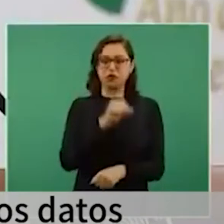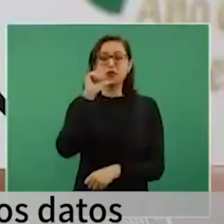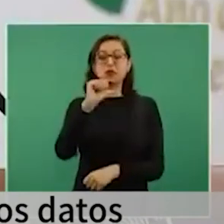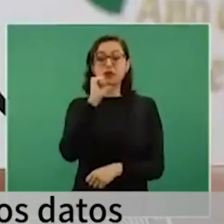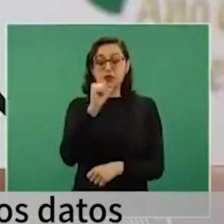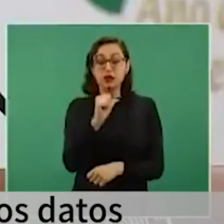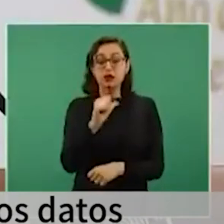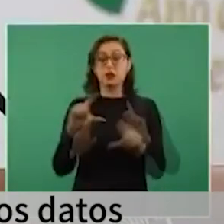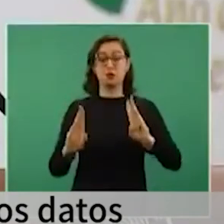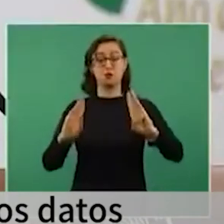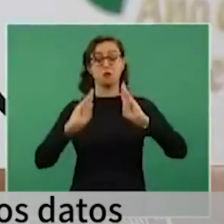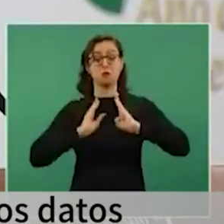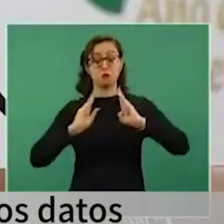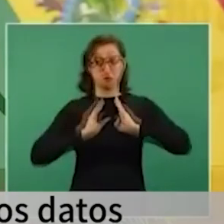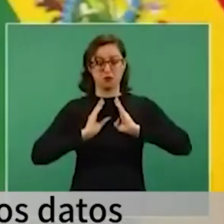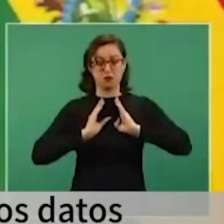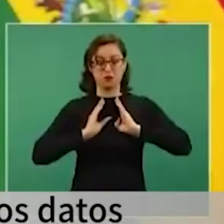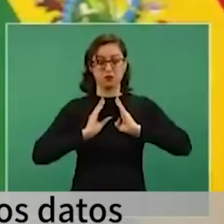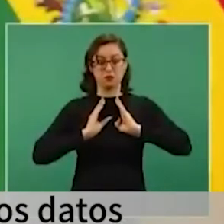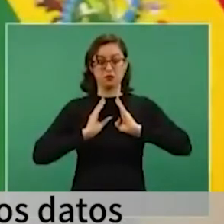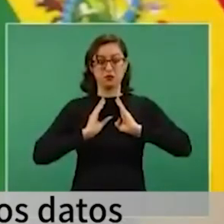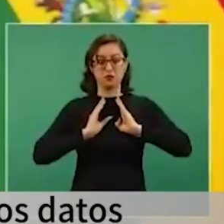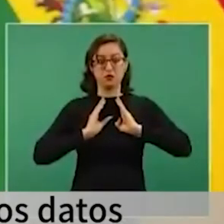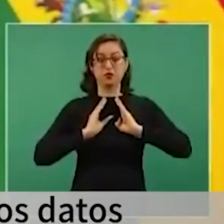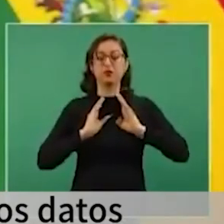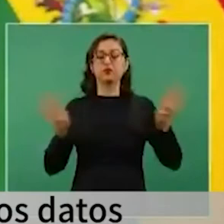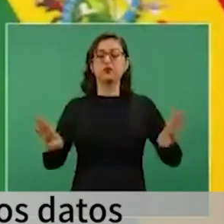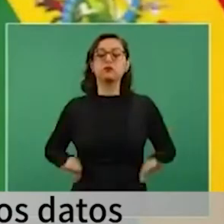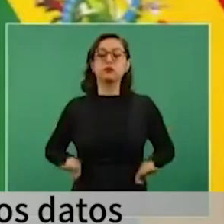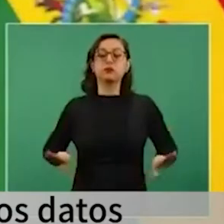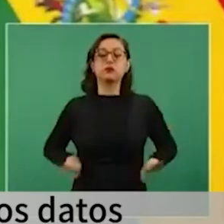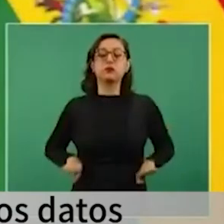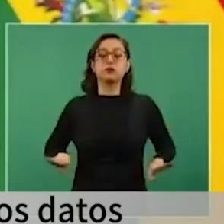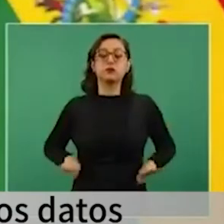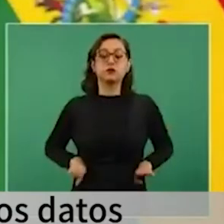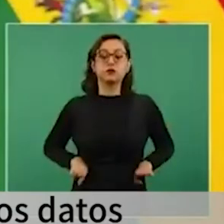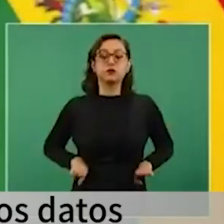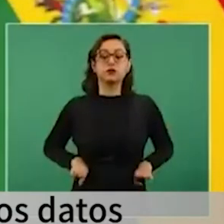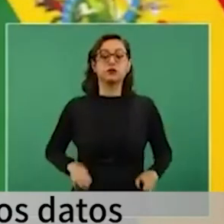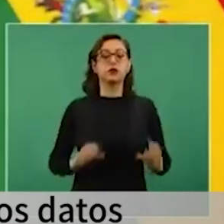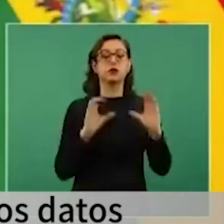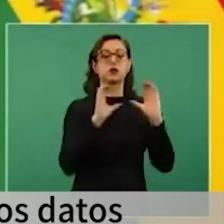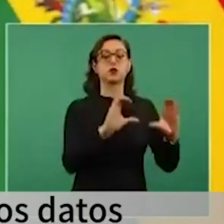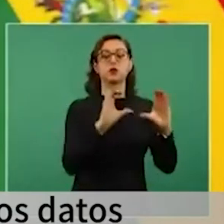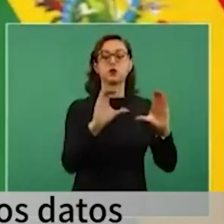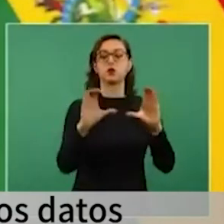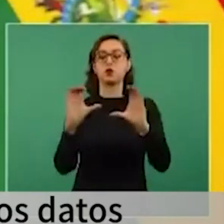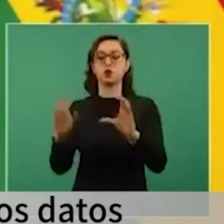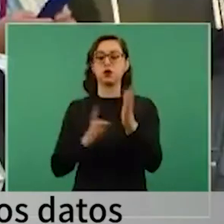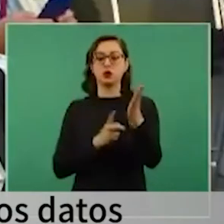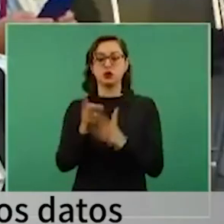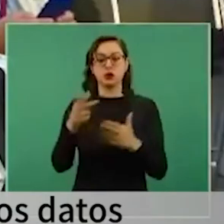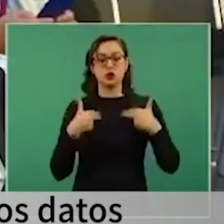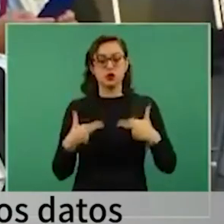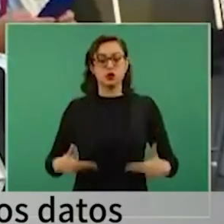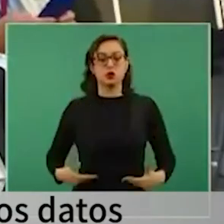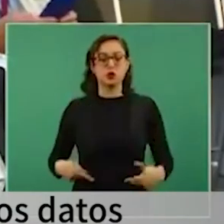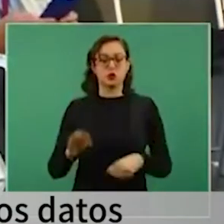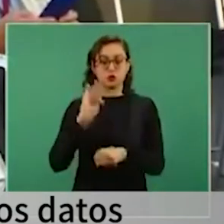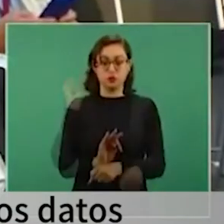Ejército mexicano está cuidando y protegiendo los derechos humanos.